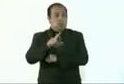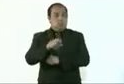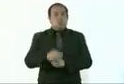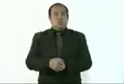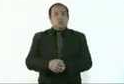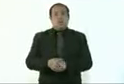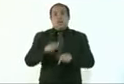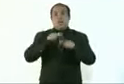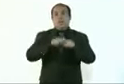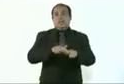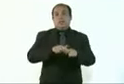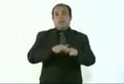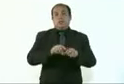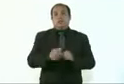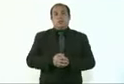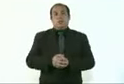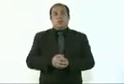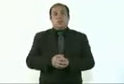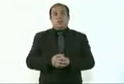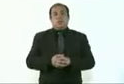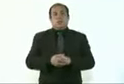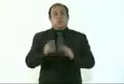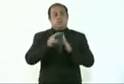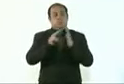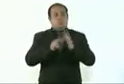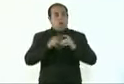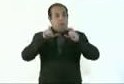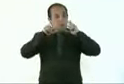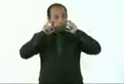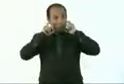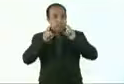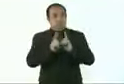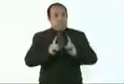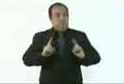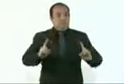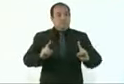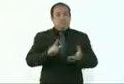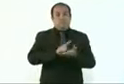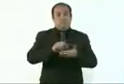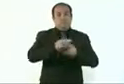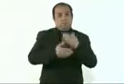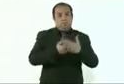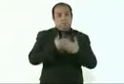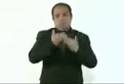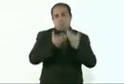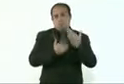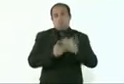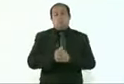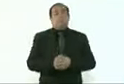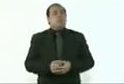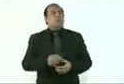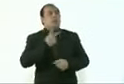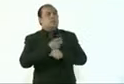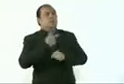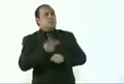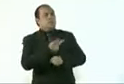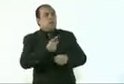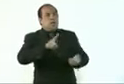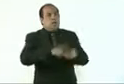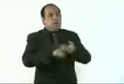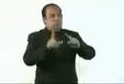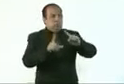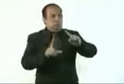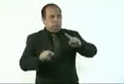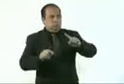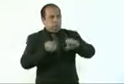seguir con las medidas de uso de cubrebocas, sana distancia, etcétera. Y la segunda pregunta, al interior de la República, la gente, y aquí también en la Ciudad